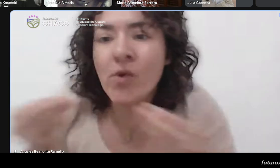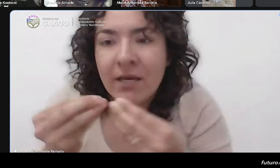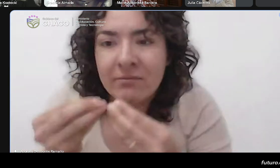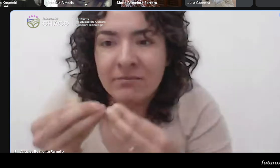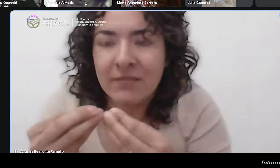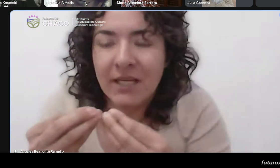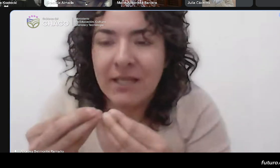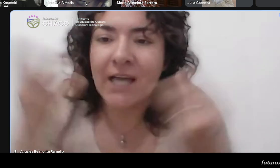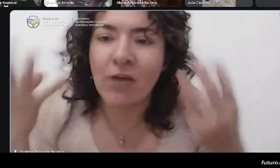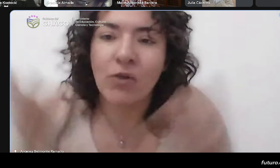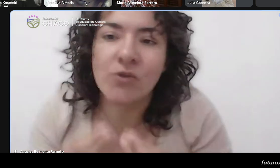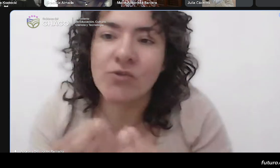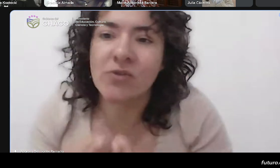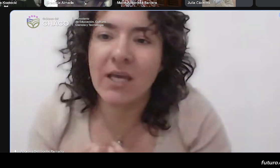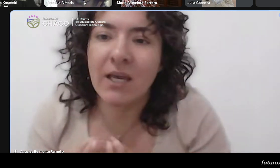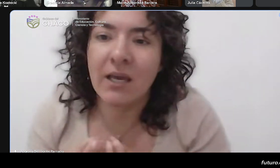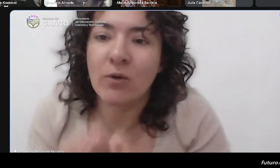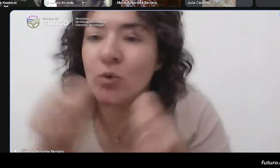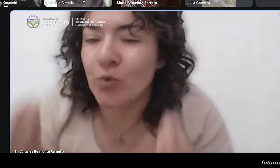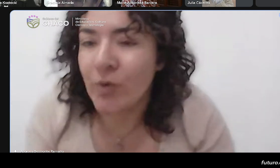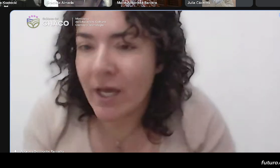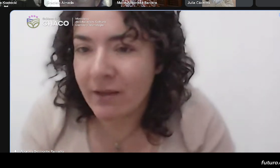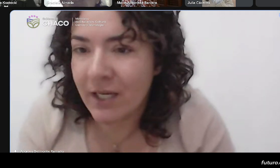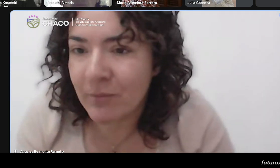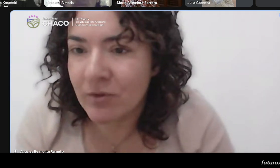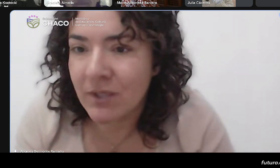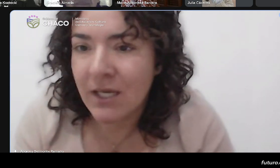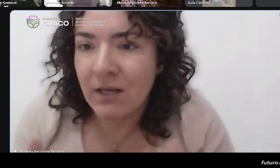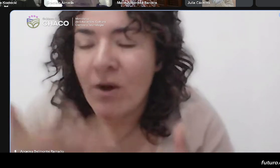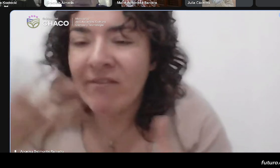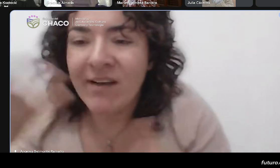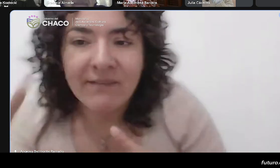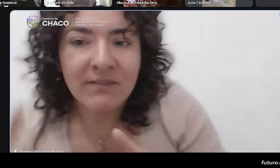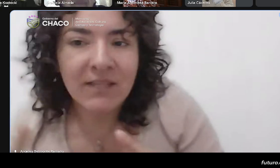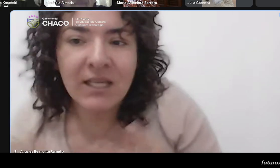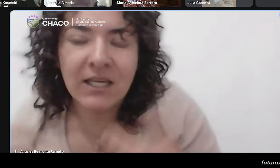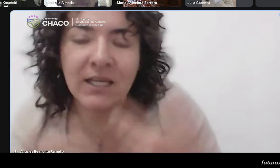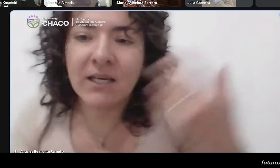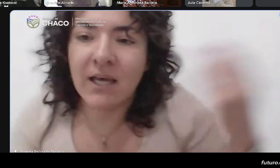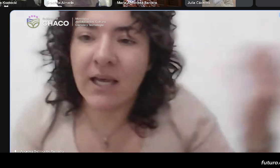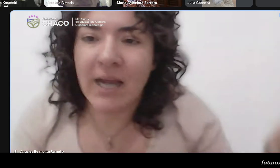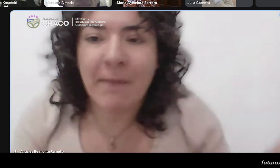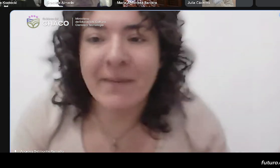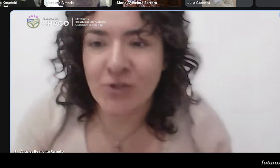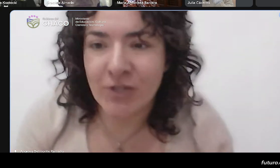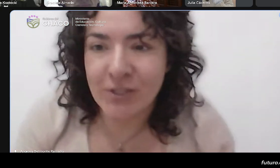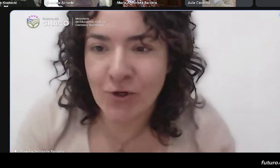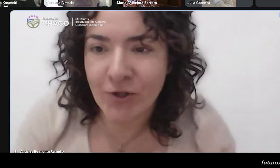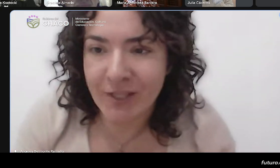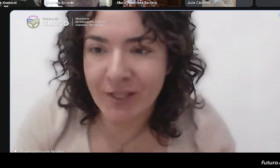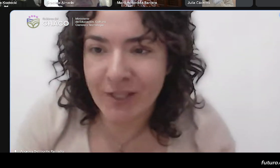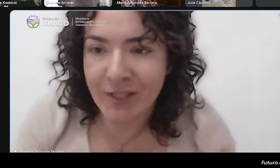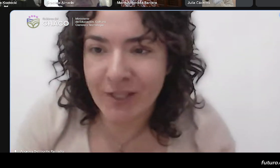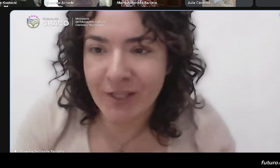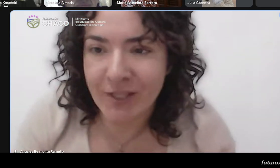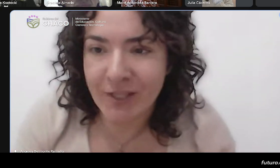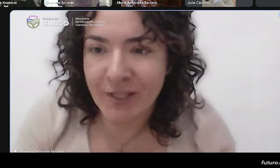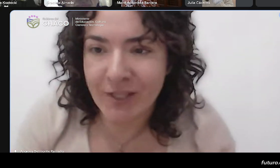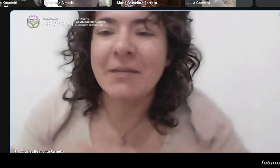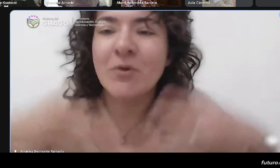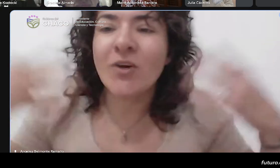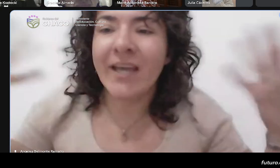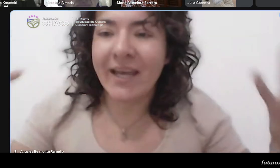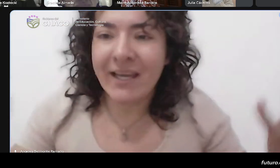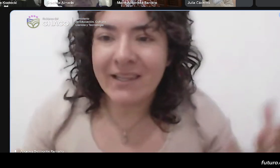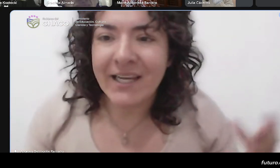que une estas dos culturas, digamos, lo hablante y las personas sordas. Entonces